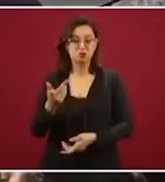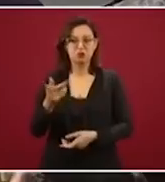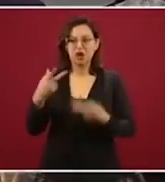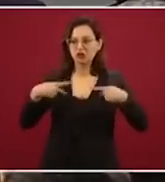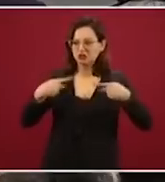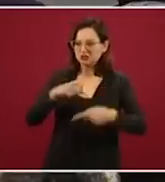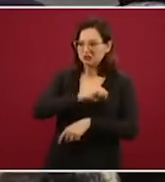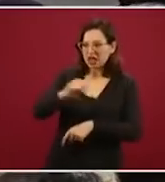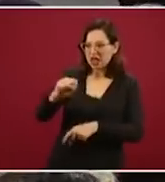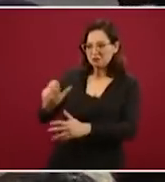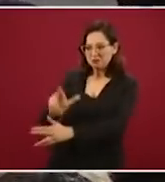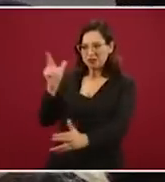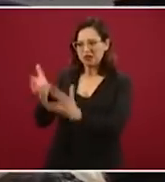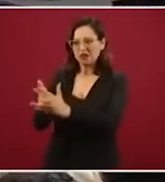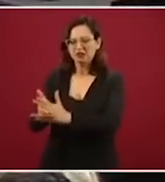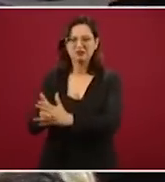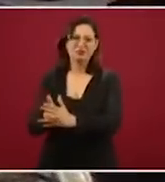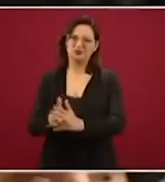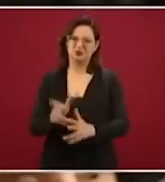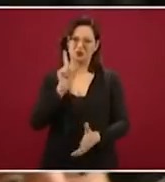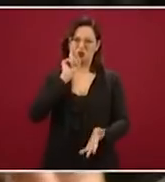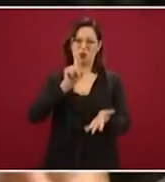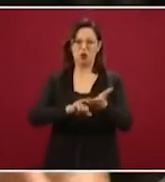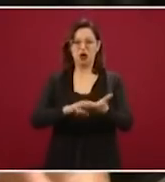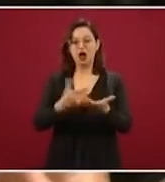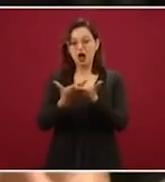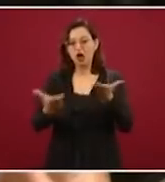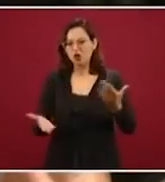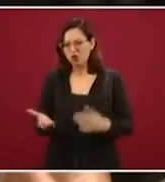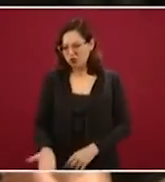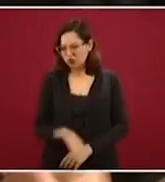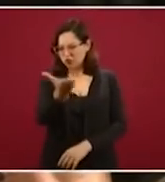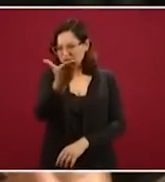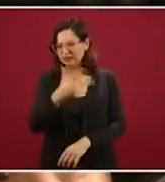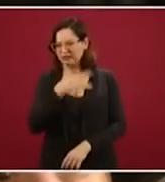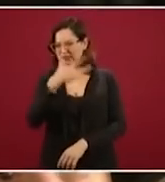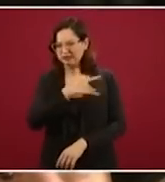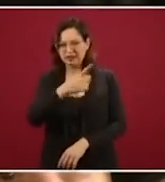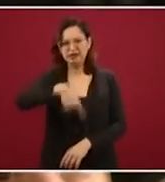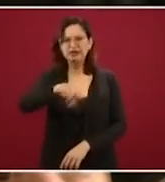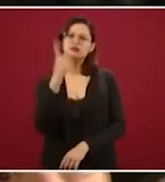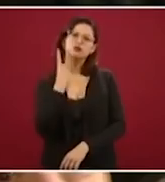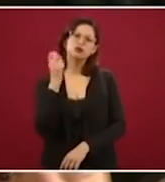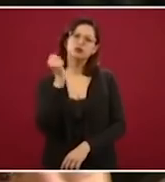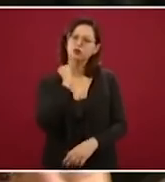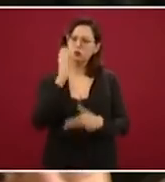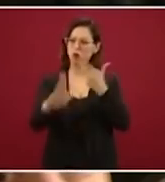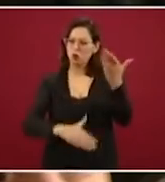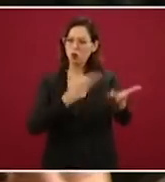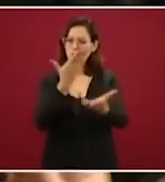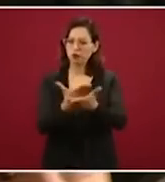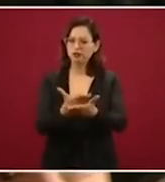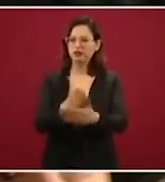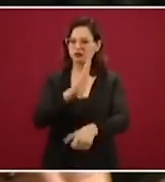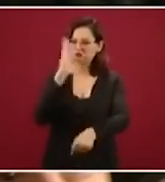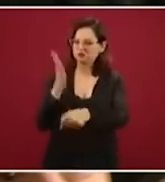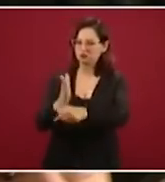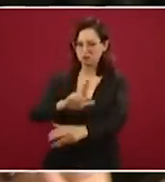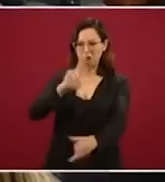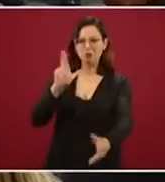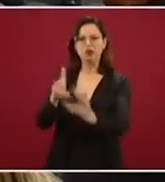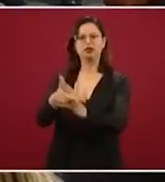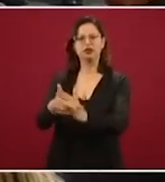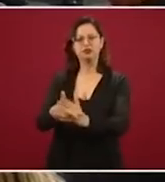contexto, me gustaría preguntarle qué mensaje le enviaría a los legisladores que están proponiendo esta pena en México. Y si me permite realizarle otra más, por